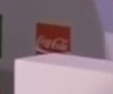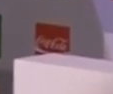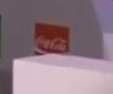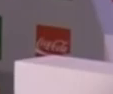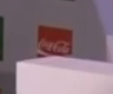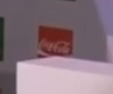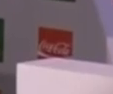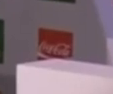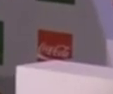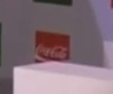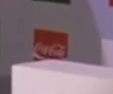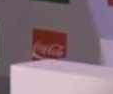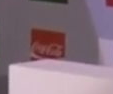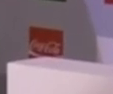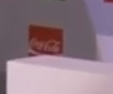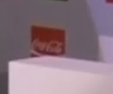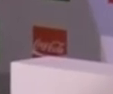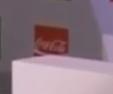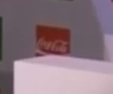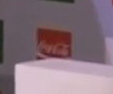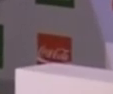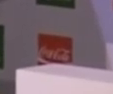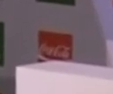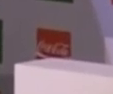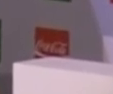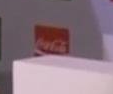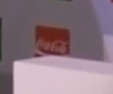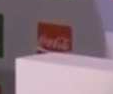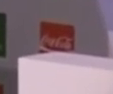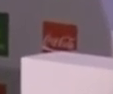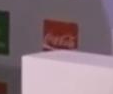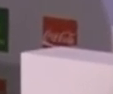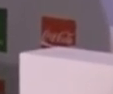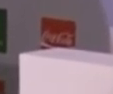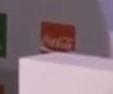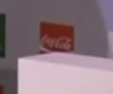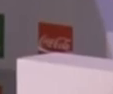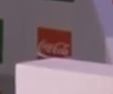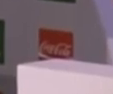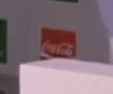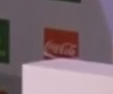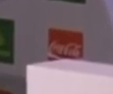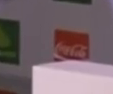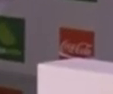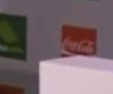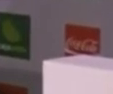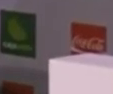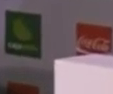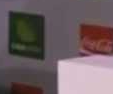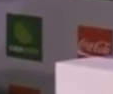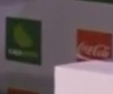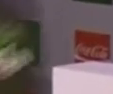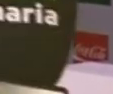tiene las mejores murgas, o por lo menos las que he considerado el jurado. Seguramente habían otras que se merecían estar, pero solo pueden estar